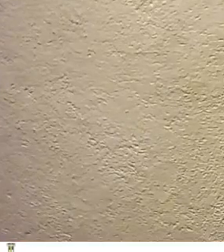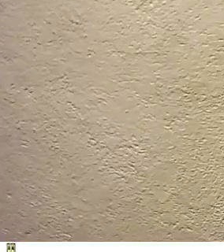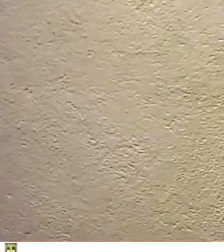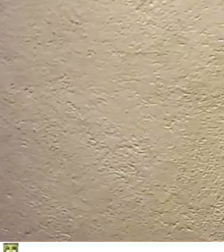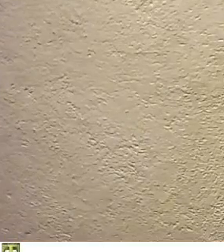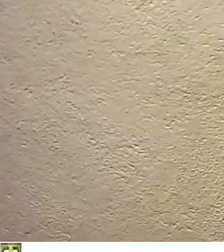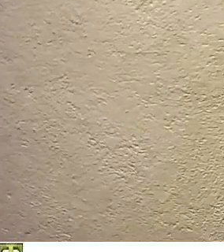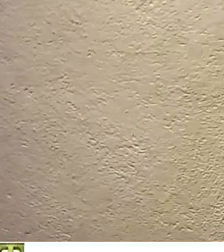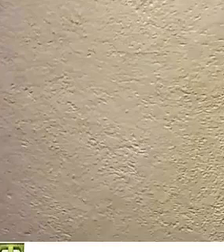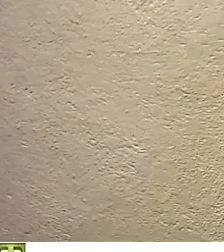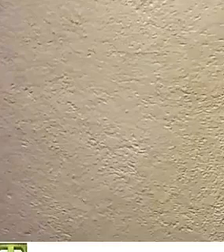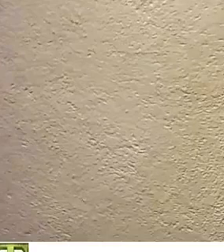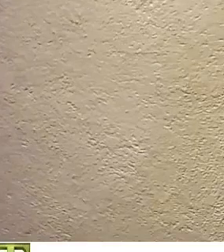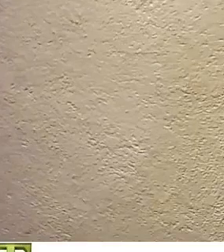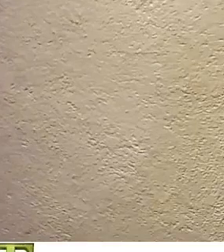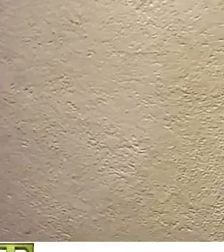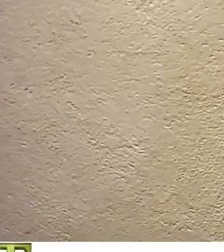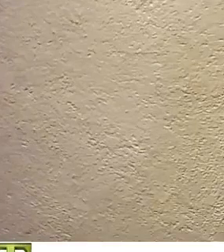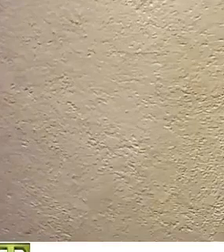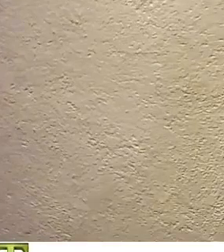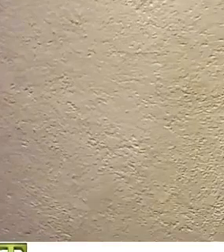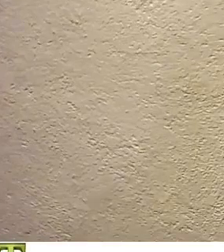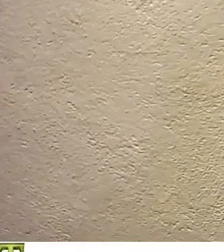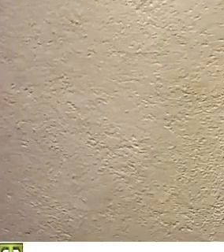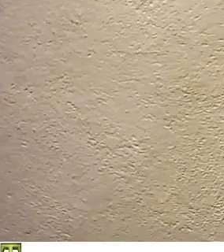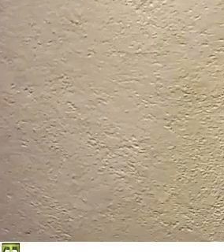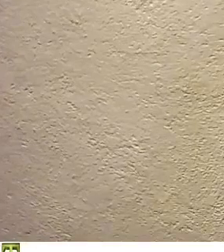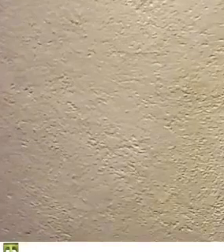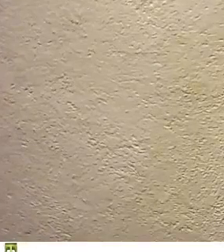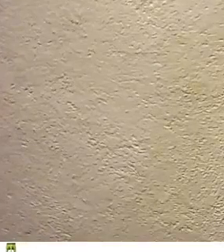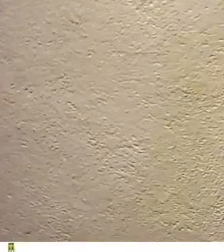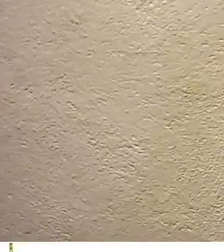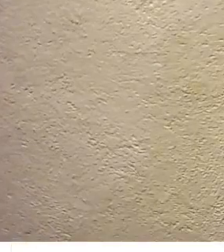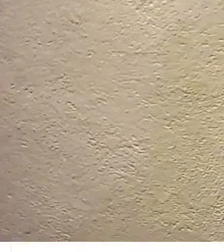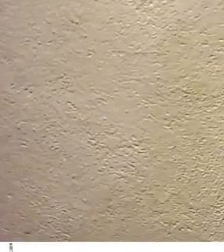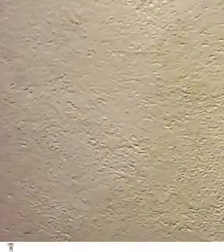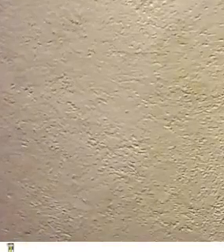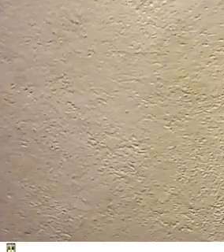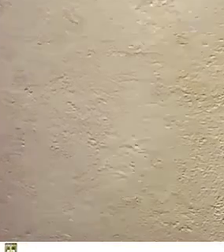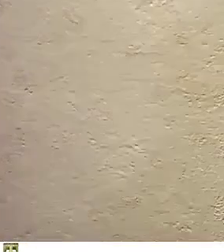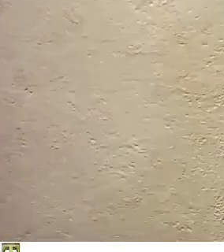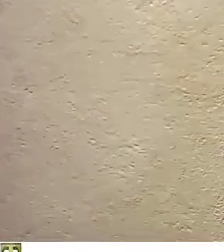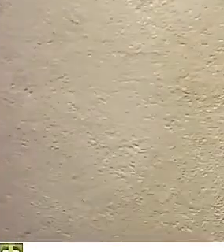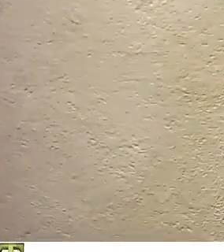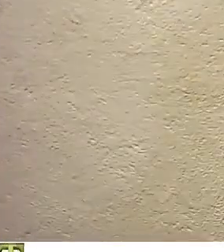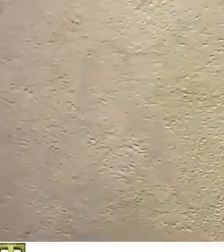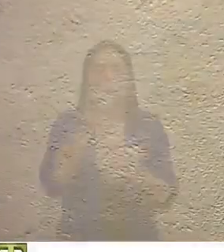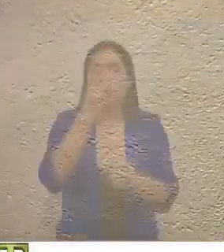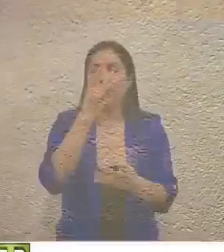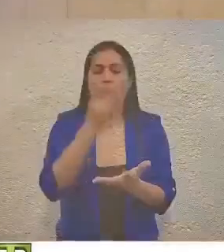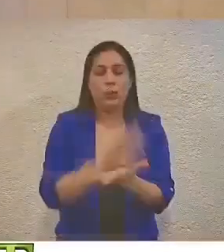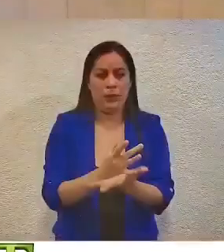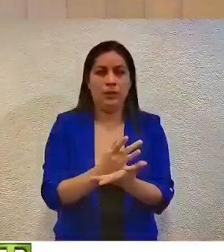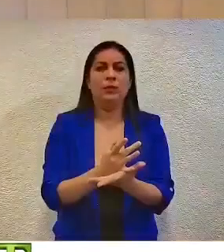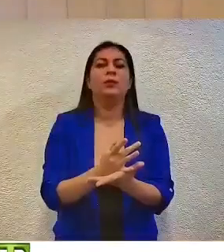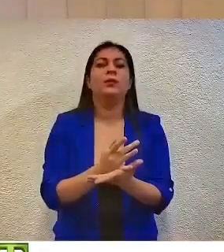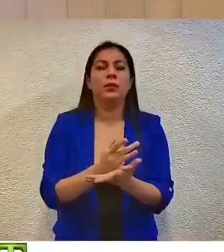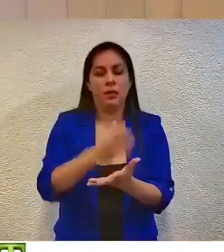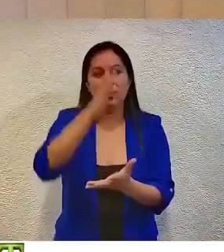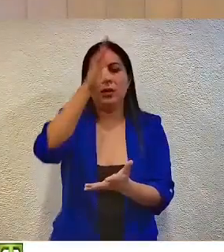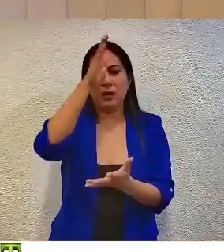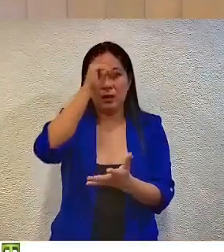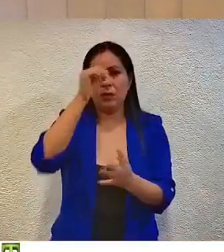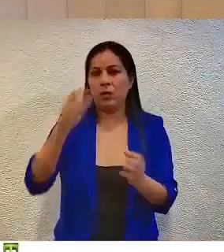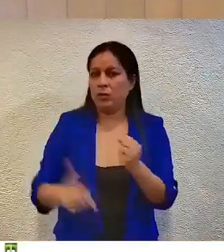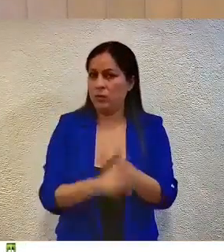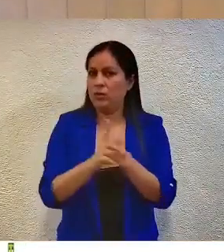apelante. Con base en lo expuesto se propone el siguiente punto resolutivo. Único. Se confirma el acuerdo